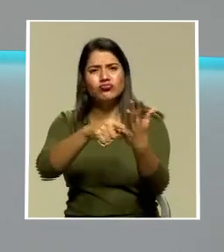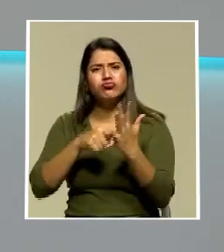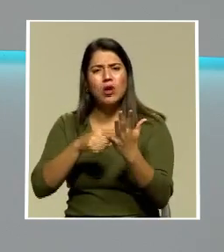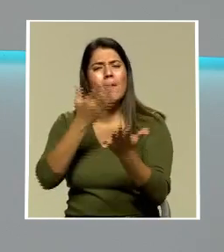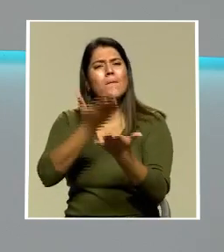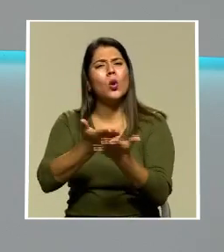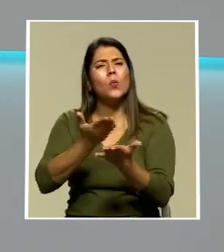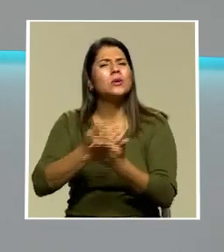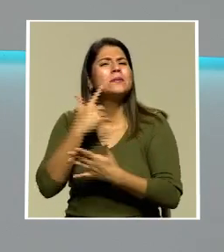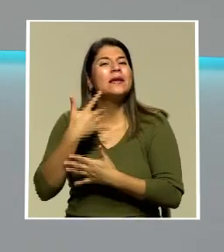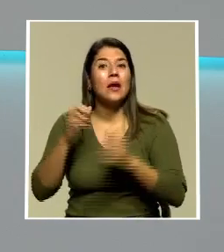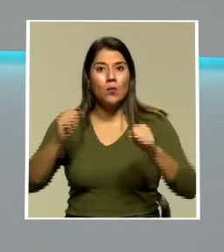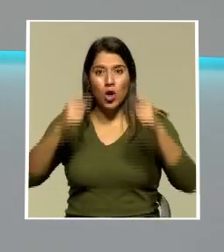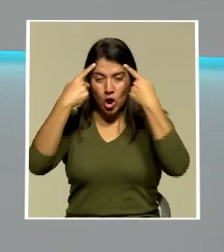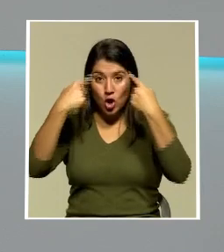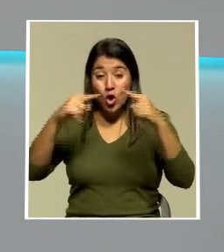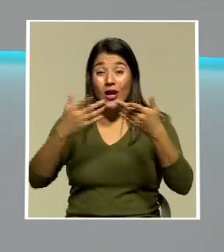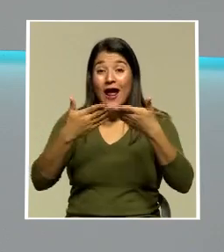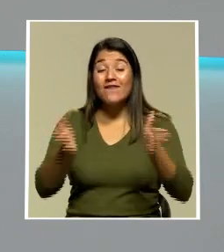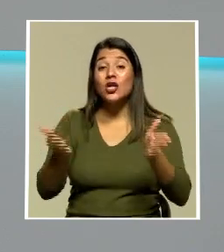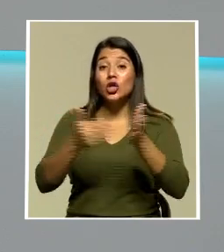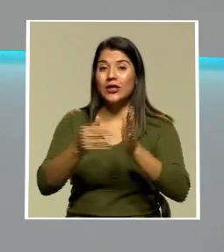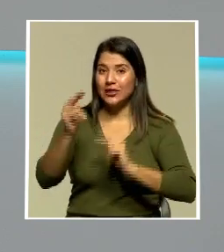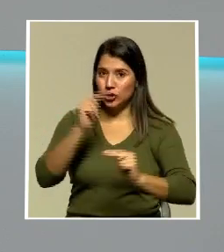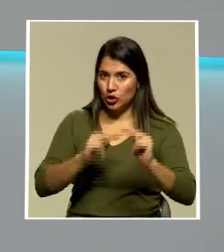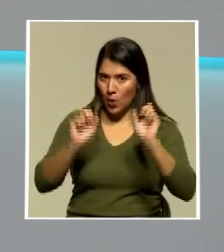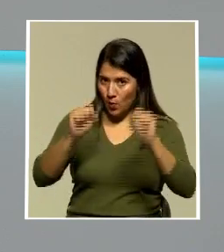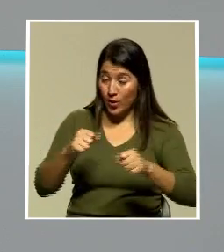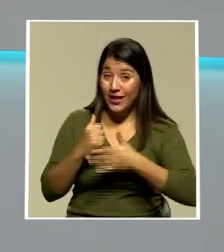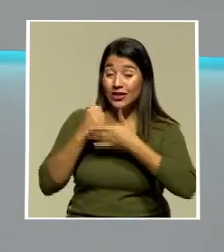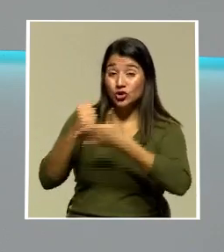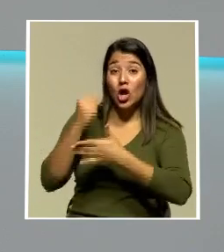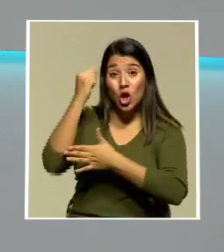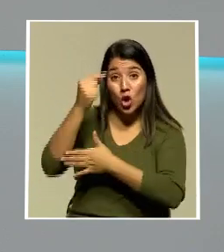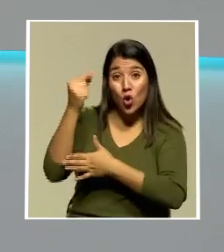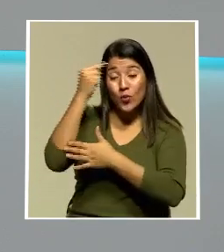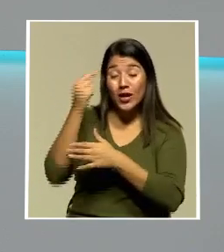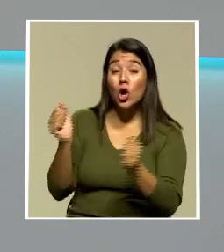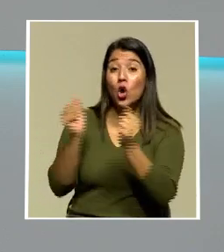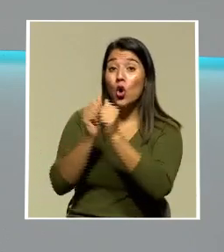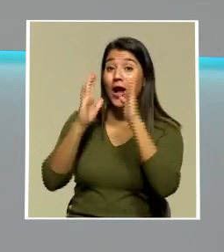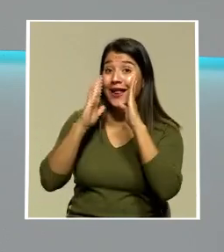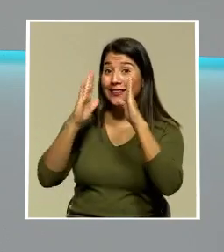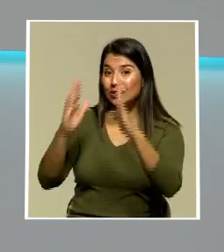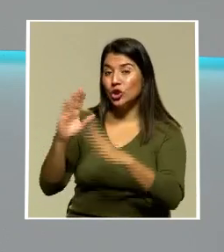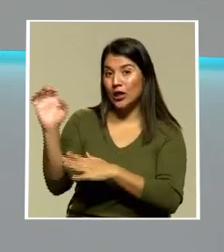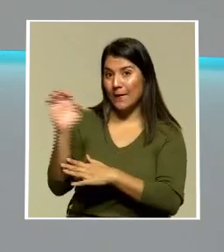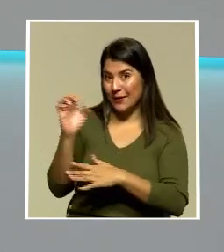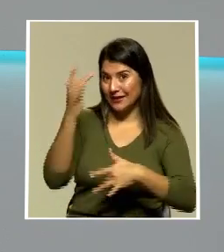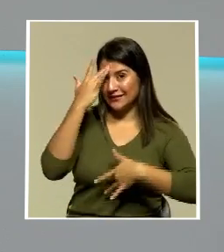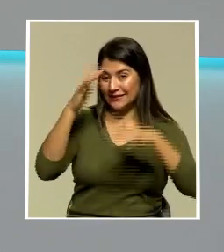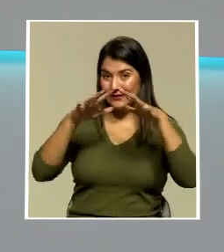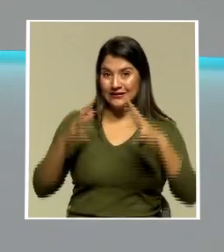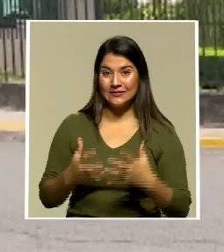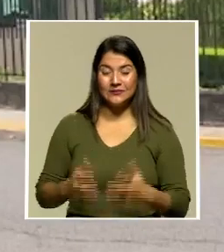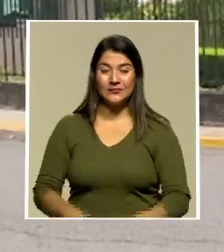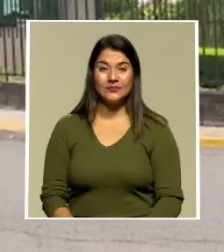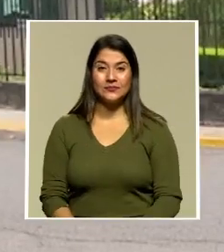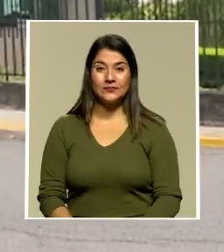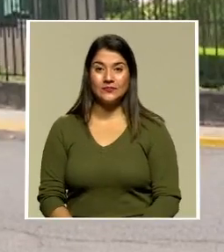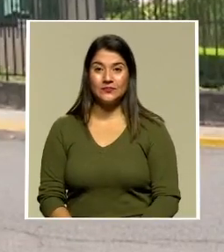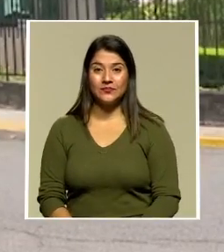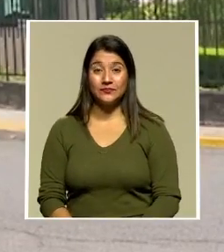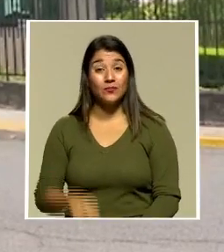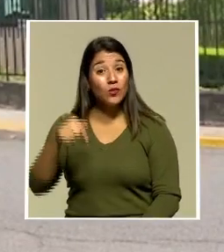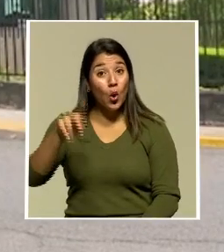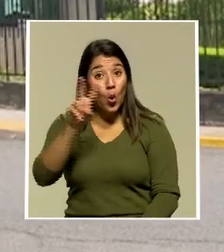para lograr la apertura de negocios y apoyar al Poder Ejecutivo en la emergencia que vive el país con la pandemia.